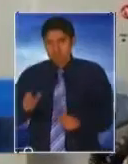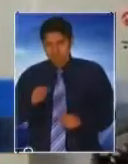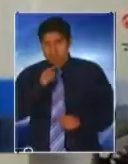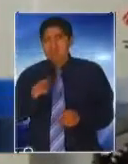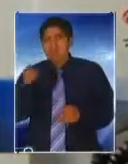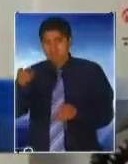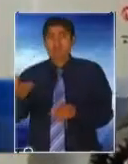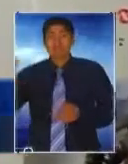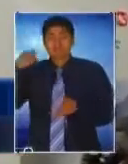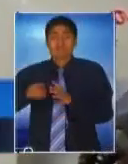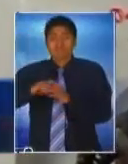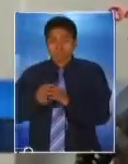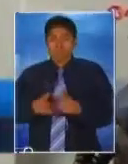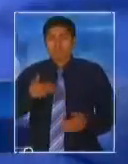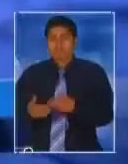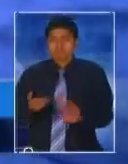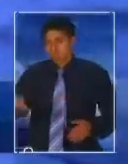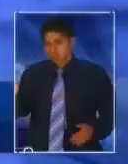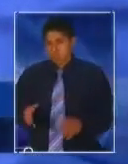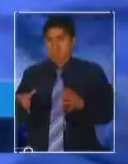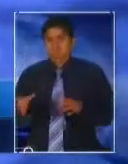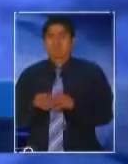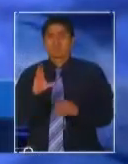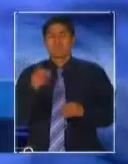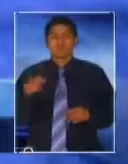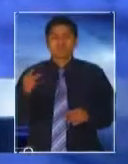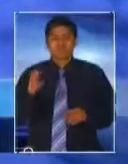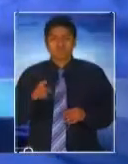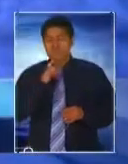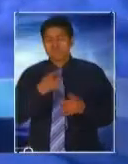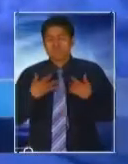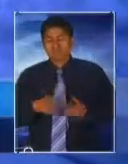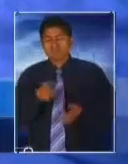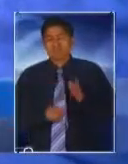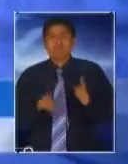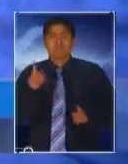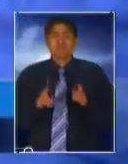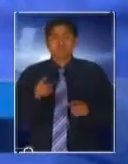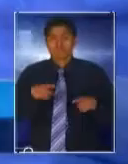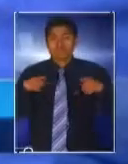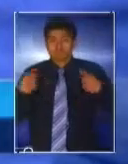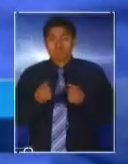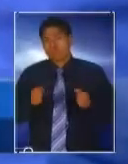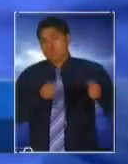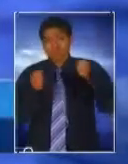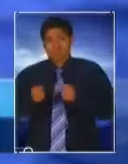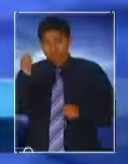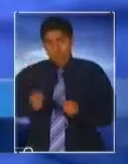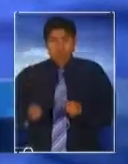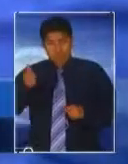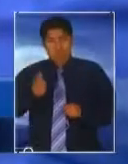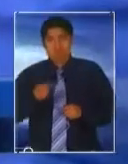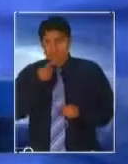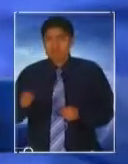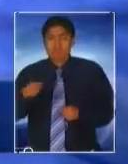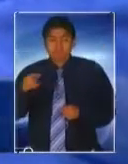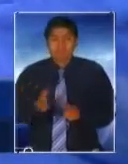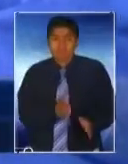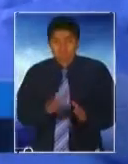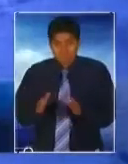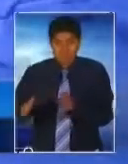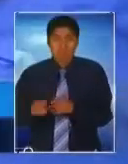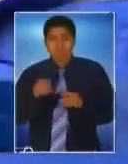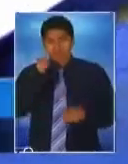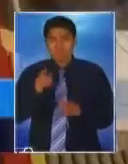persona efectos antes de iniciar el proceso de ejecución cuando chaves hurtado lamentó que algunos magistrados del poder judicial en los